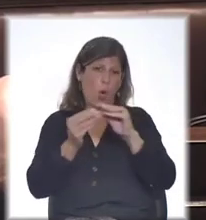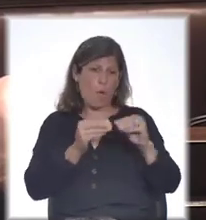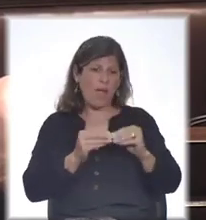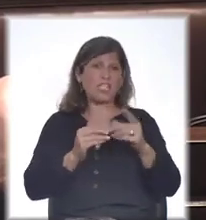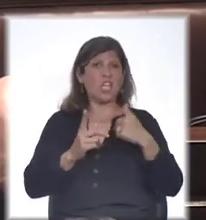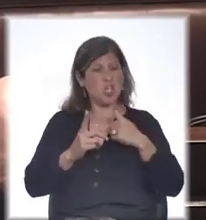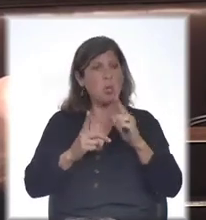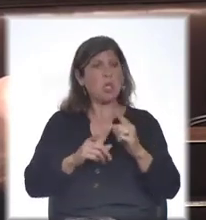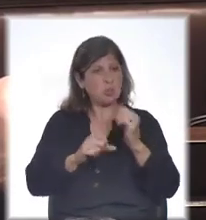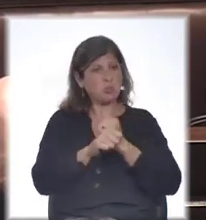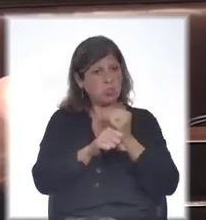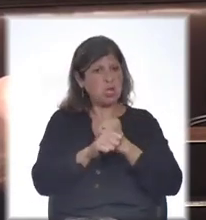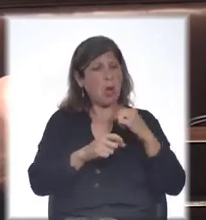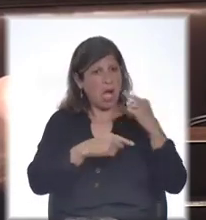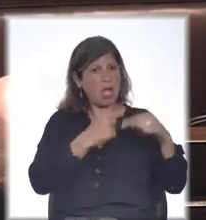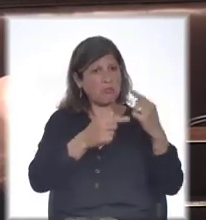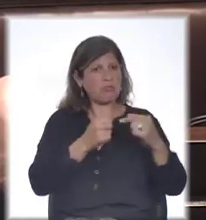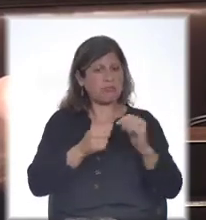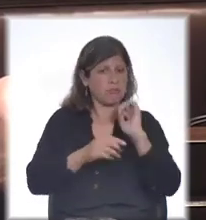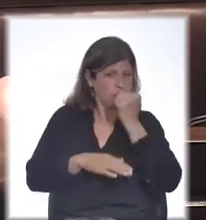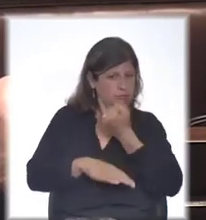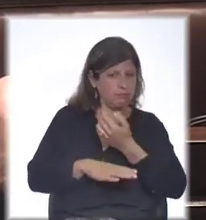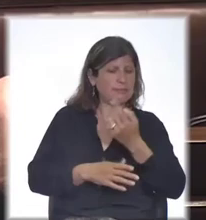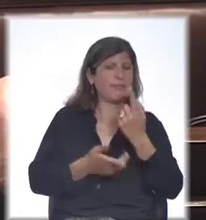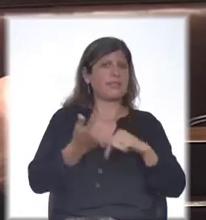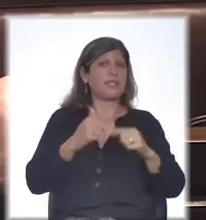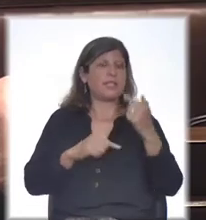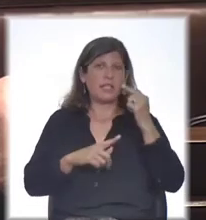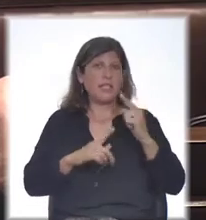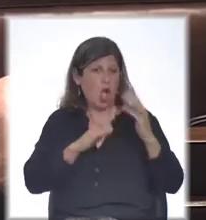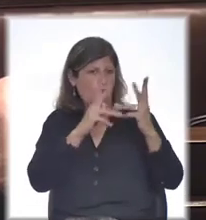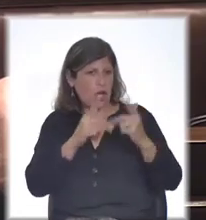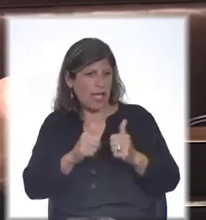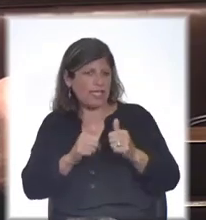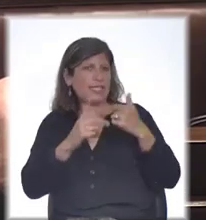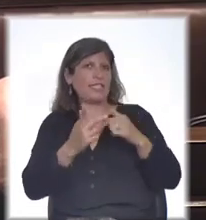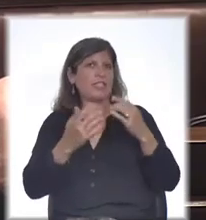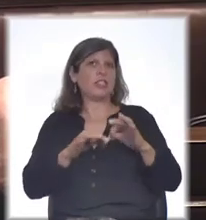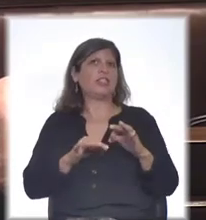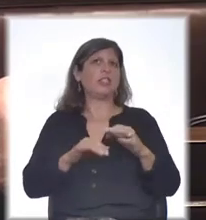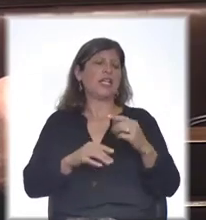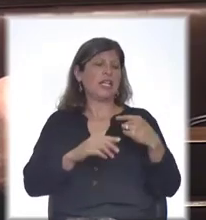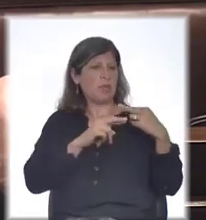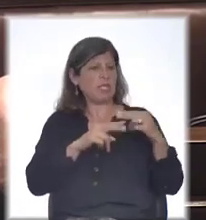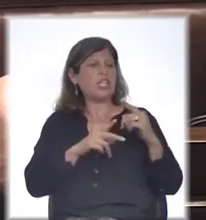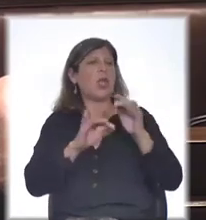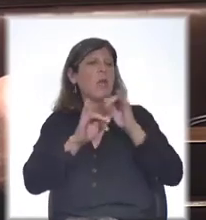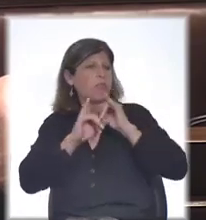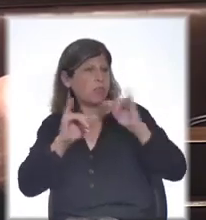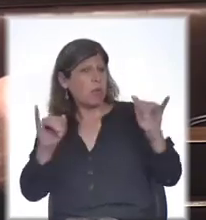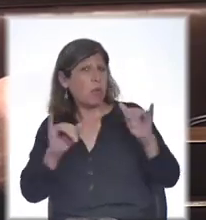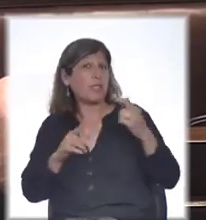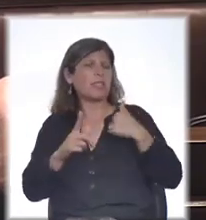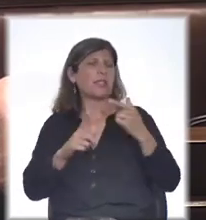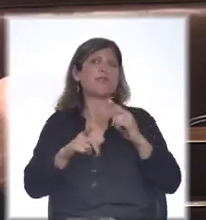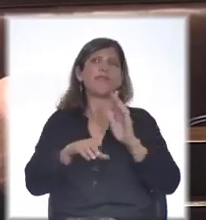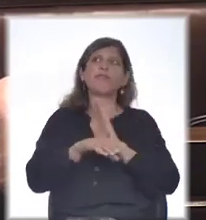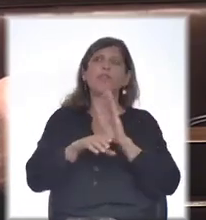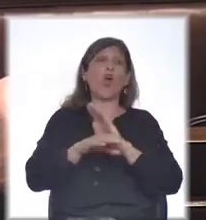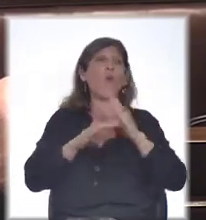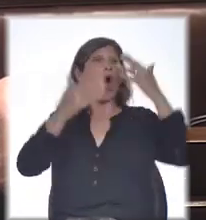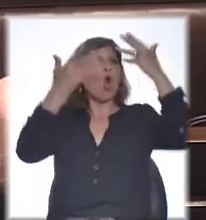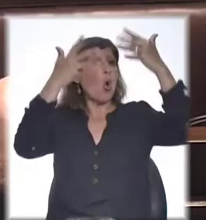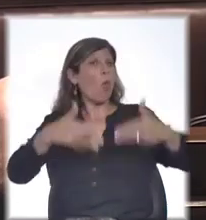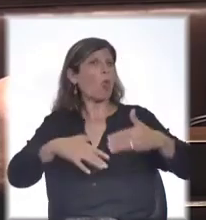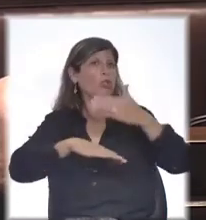la clandestinidad, organizando diversas acciones concretas y manteniendo distintos medios de propaganda, como los muros y también